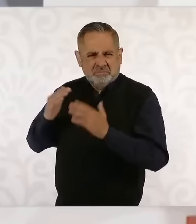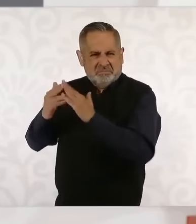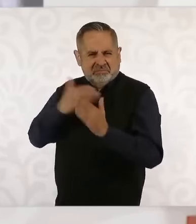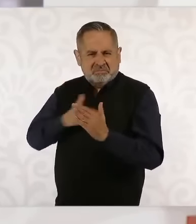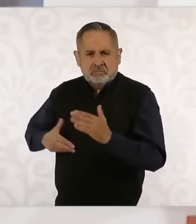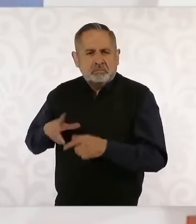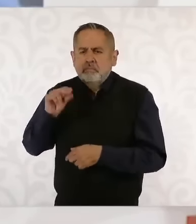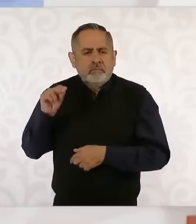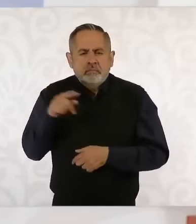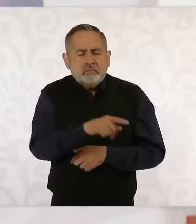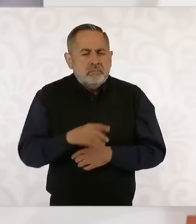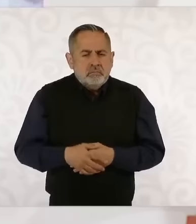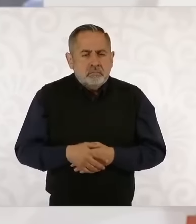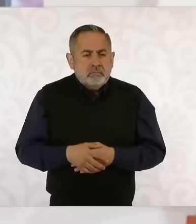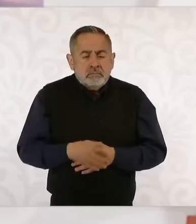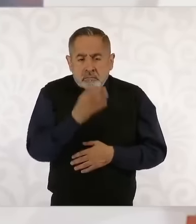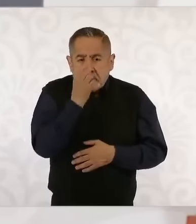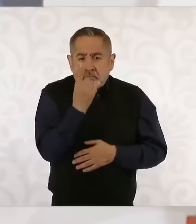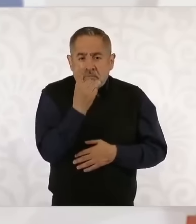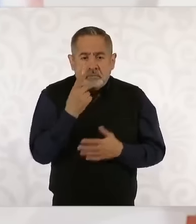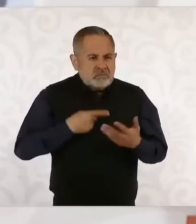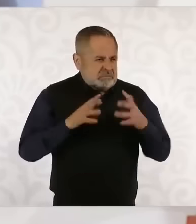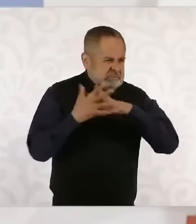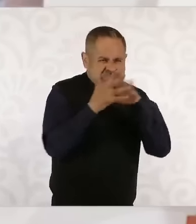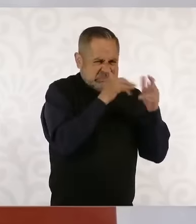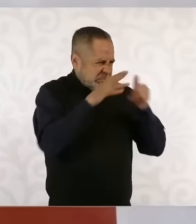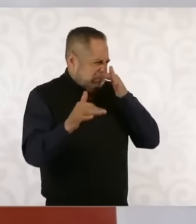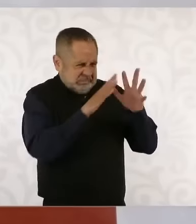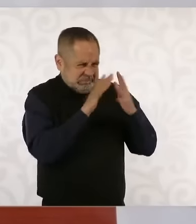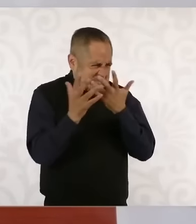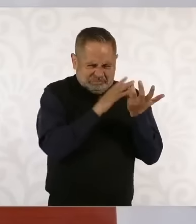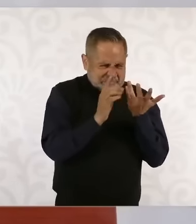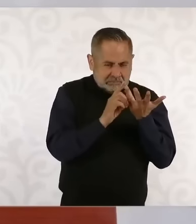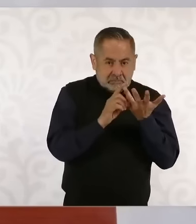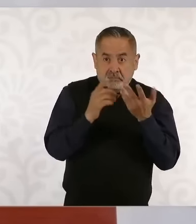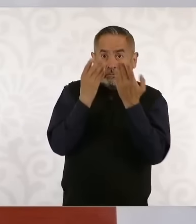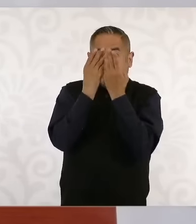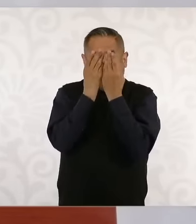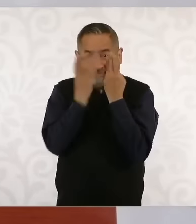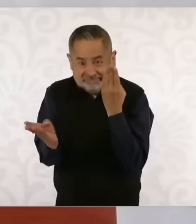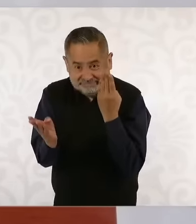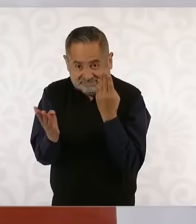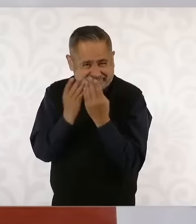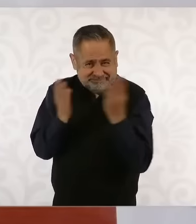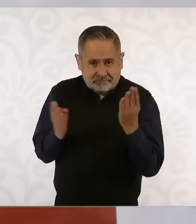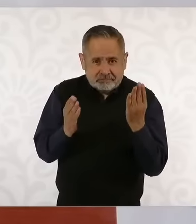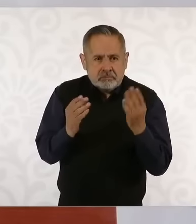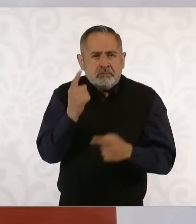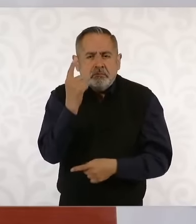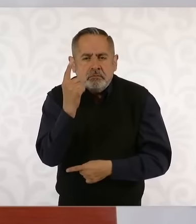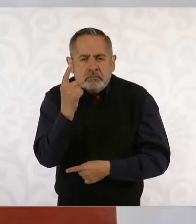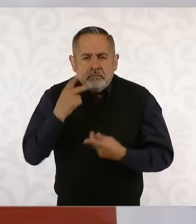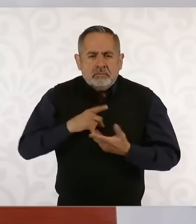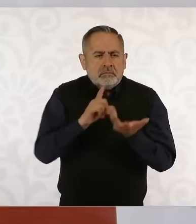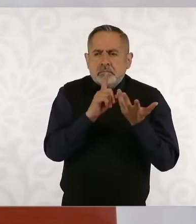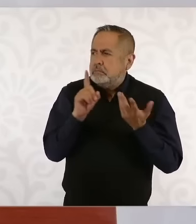porque solo hay una persona que llega hasta Palacio Nacional una vez que derriban la valla, sino irse